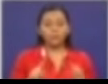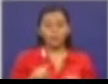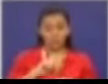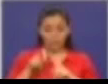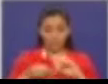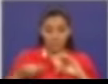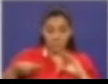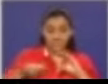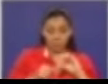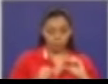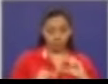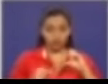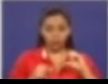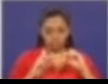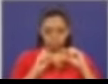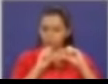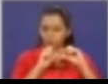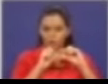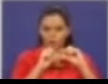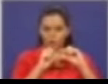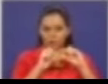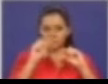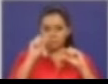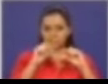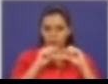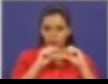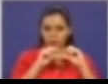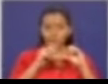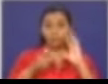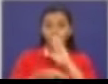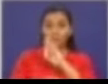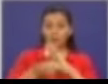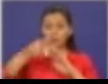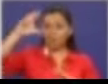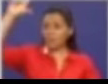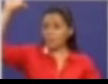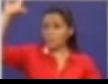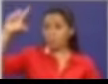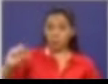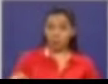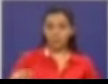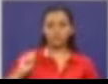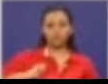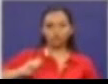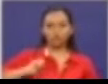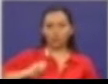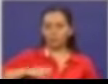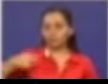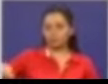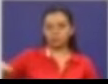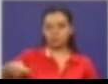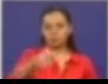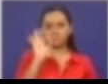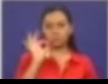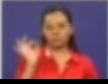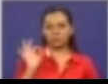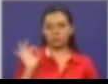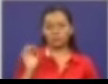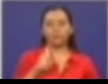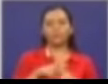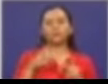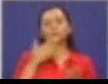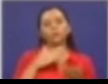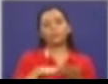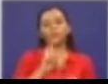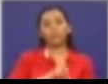inversión, caía el ingreso petrolero, etcétera, se dejaban de pagar salarios. Yo les pregunto, ¿qué médico